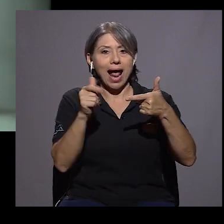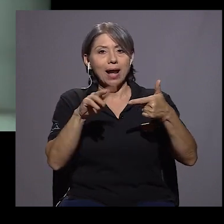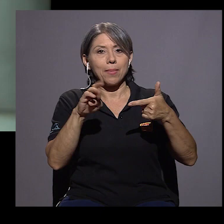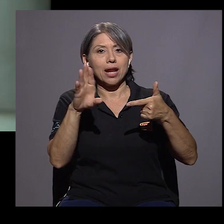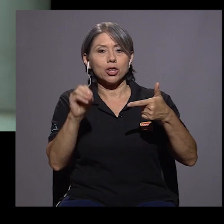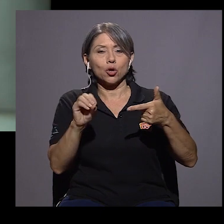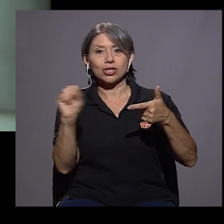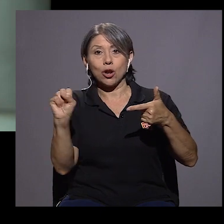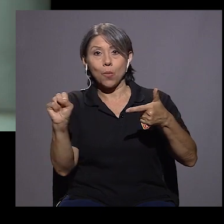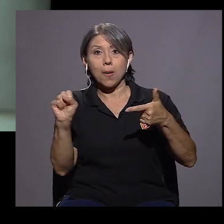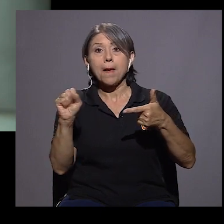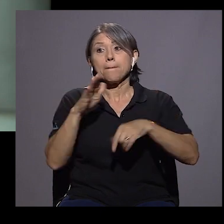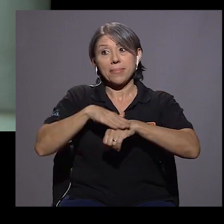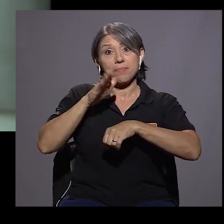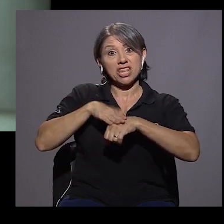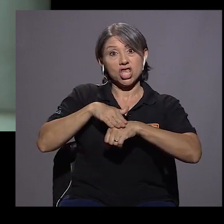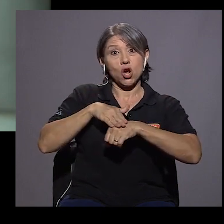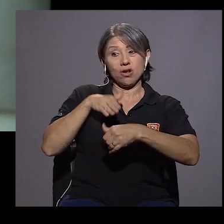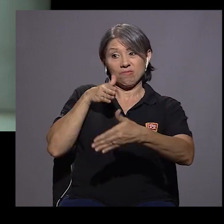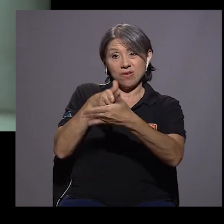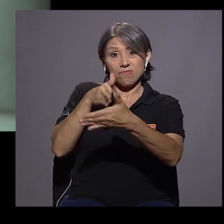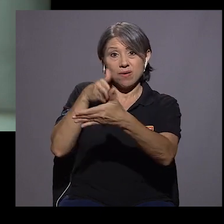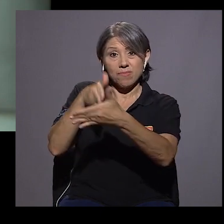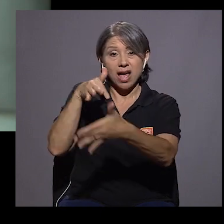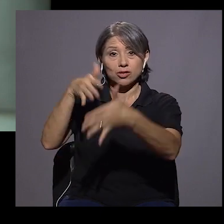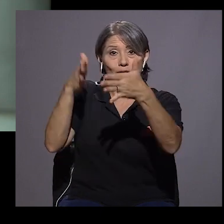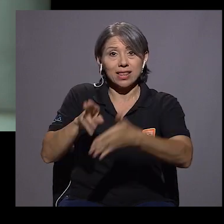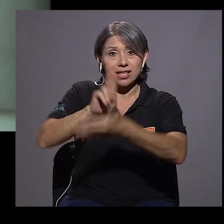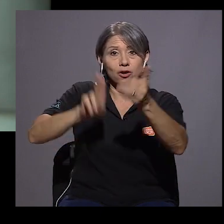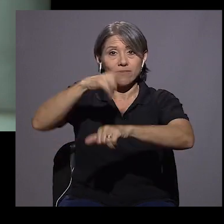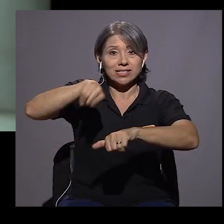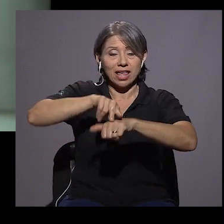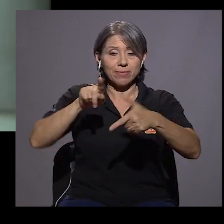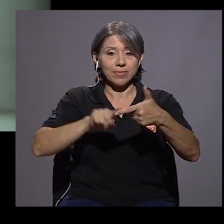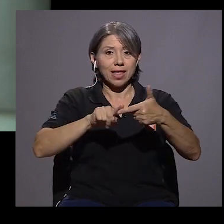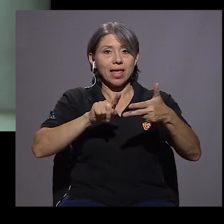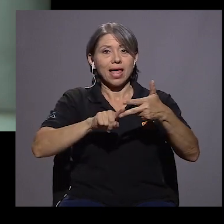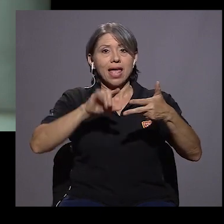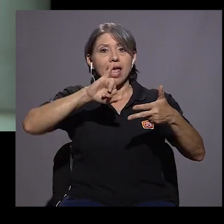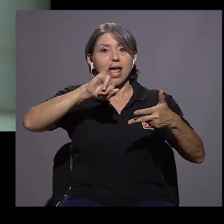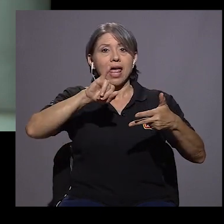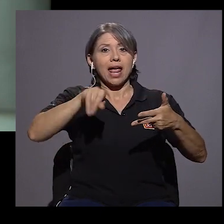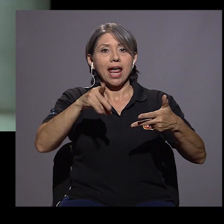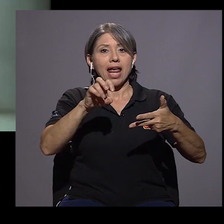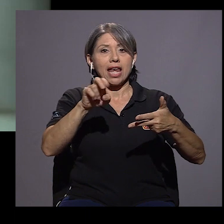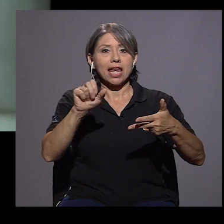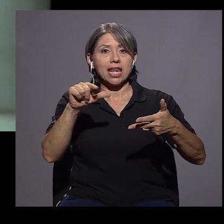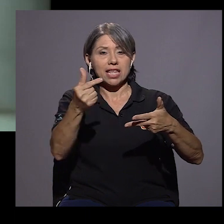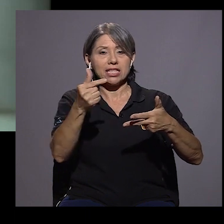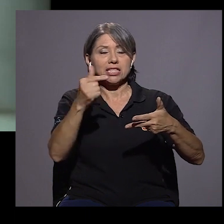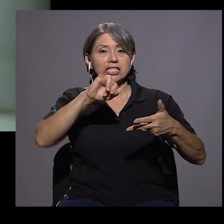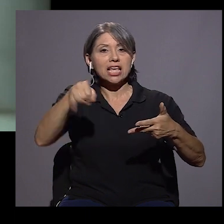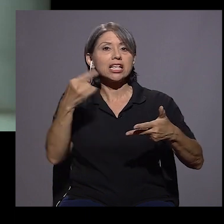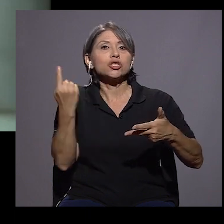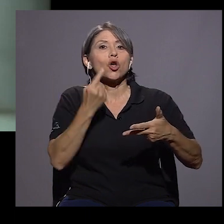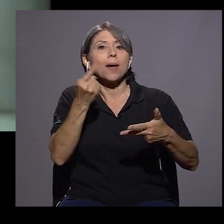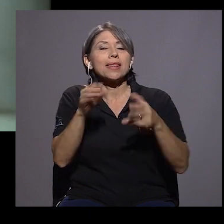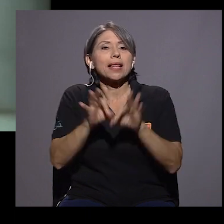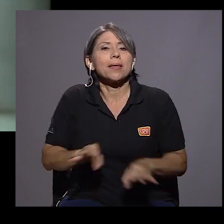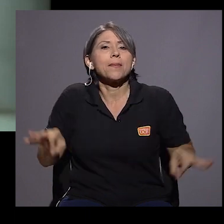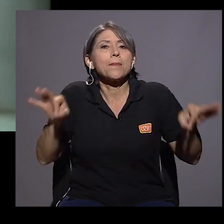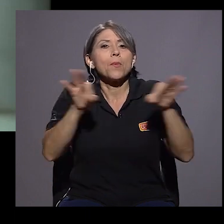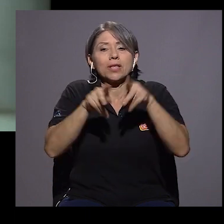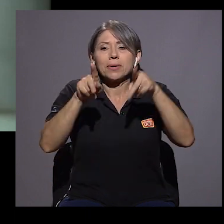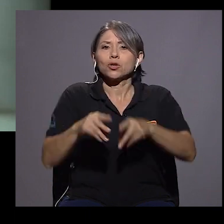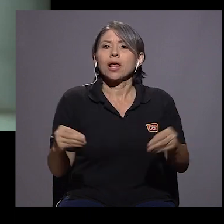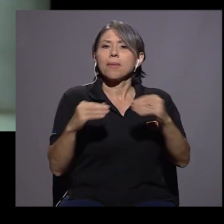permitió la represión contra estudiantes en la Universidad Nacional, y Henning Jensen se preocupa únicamente por los intereses de las personas más privilegiadas dentro de la Universidad